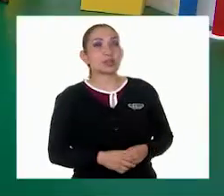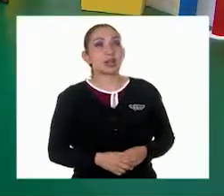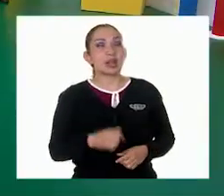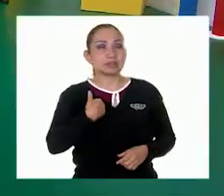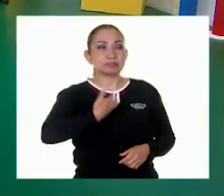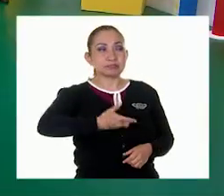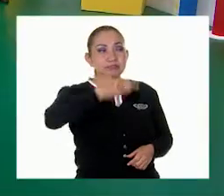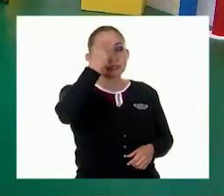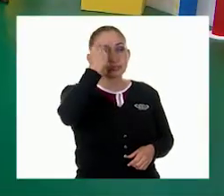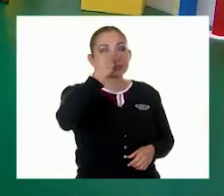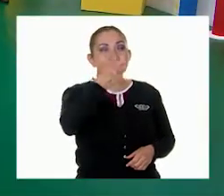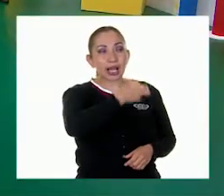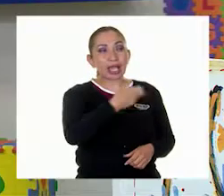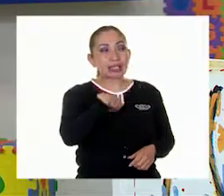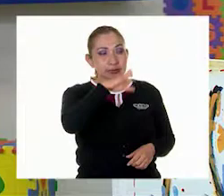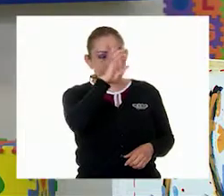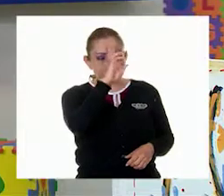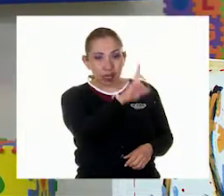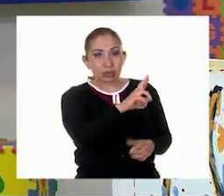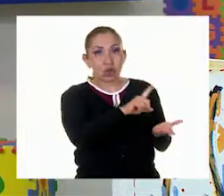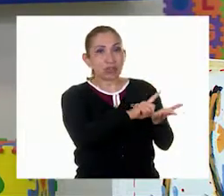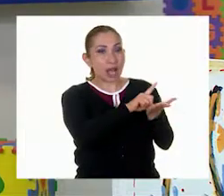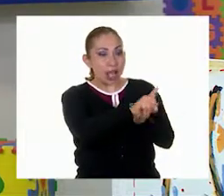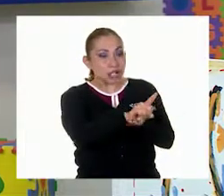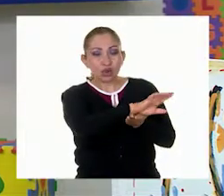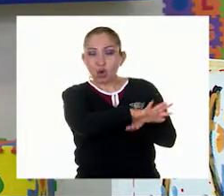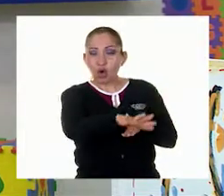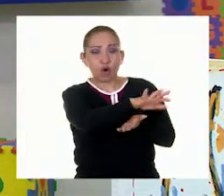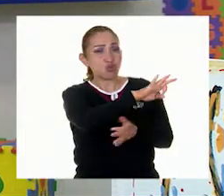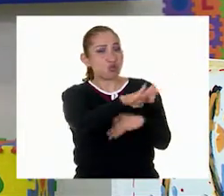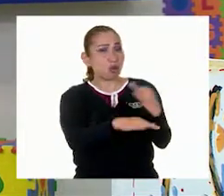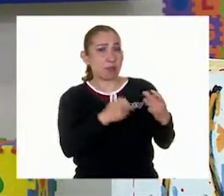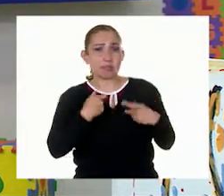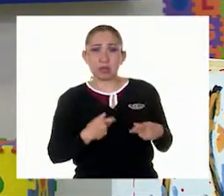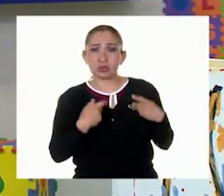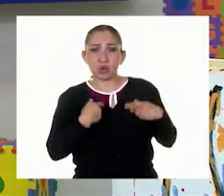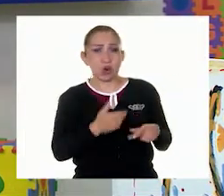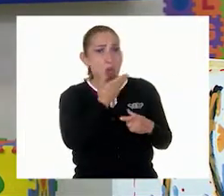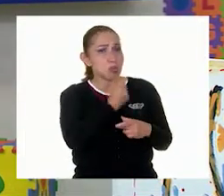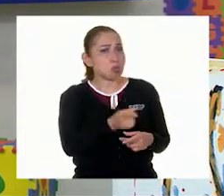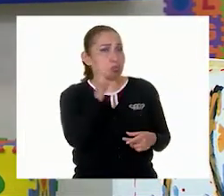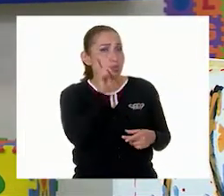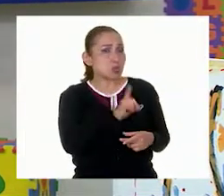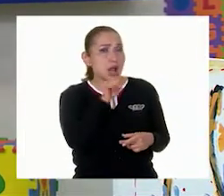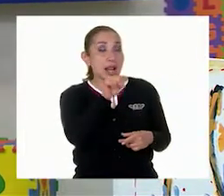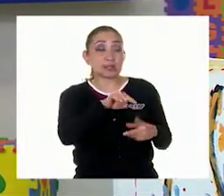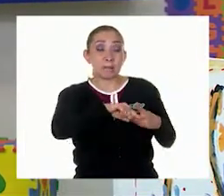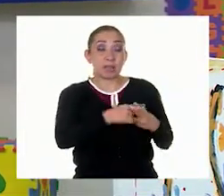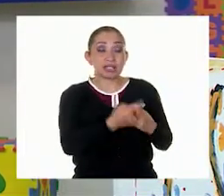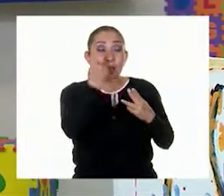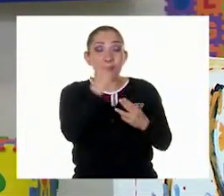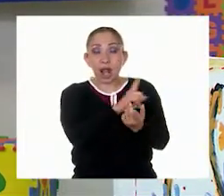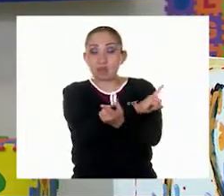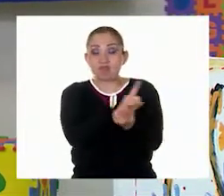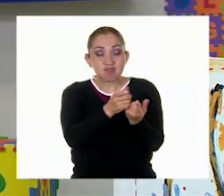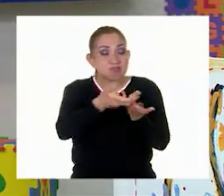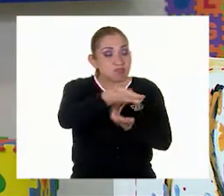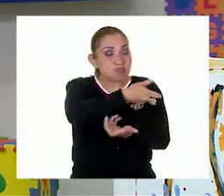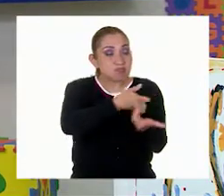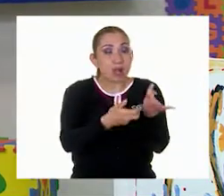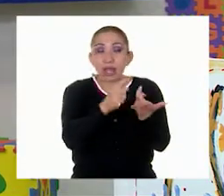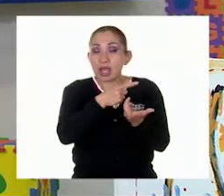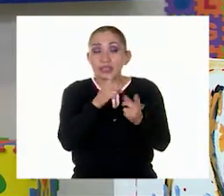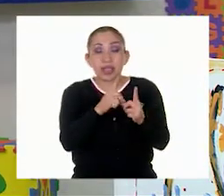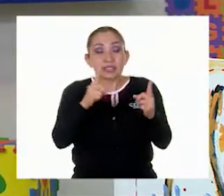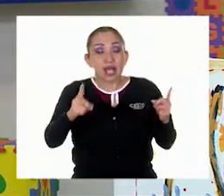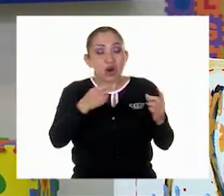Hemos aprendido que el respeto a los derechos de todas y todos es un principio para la convivencia y para el desarrollo